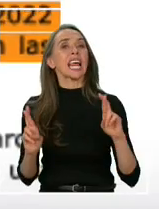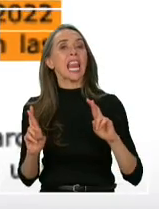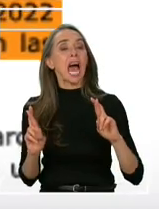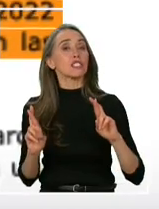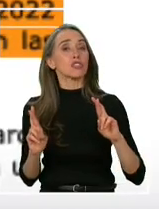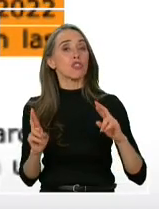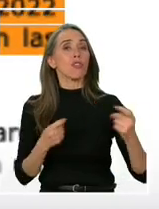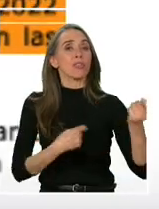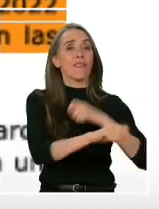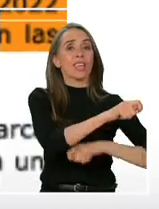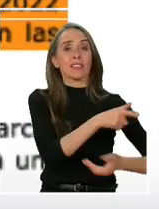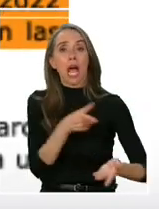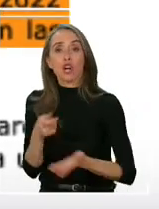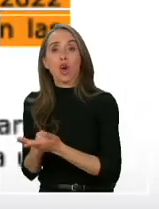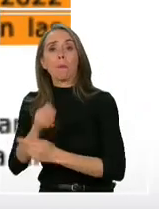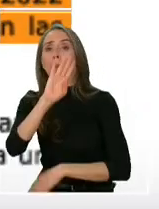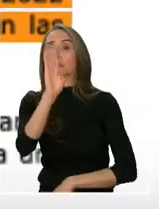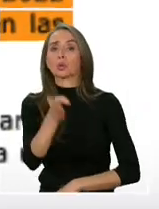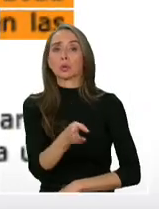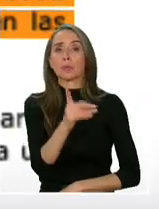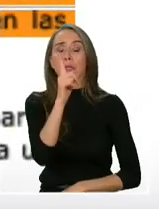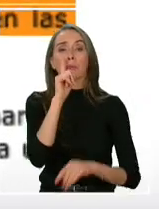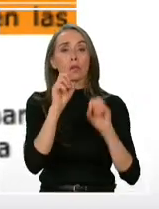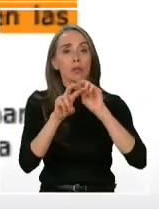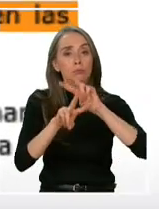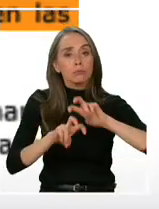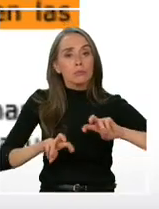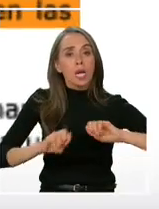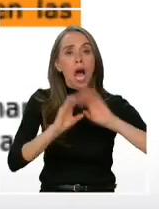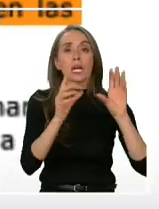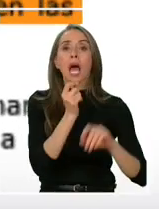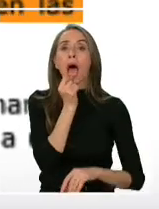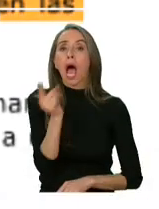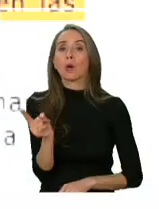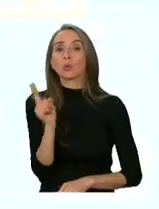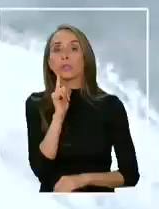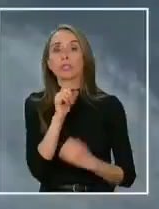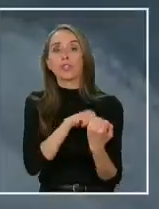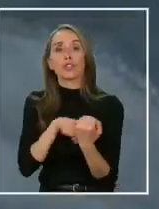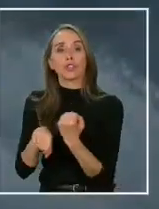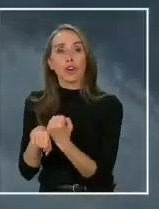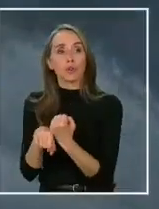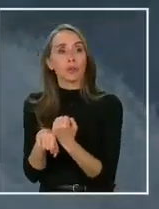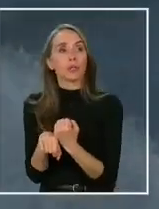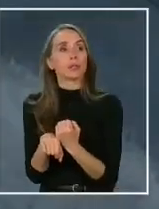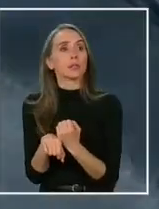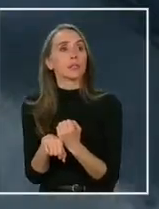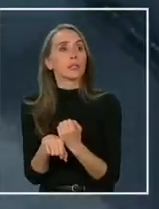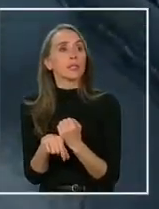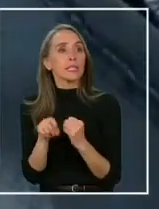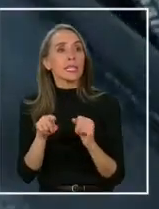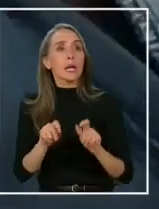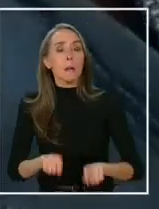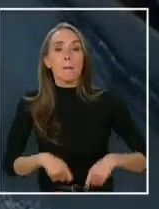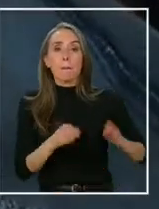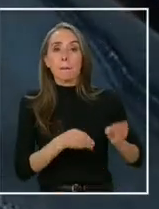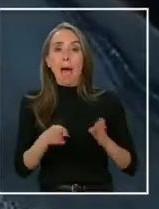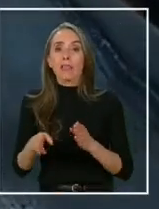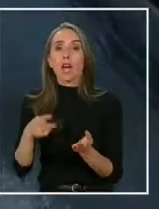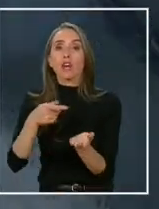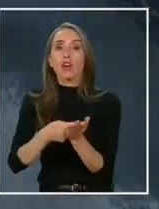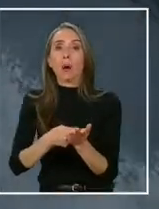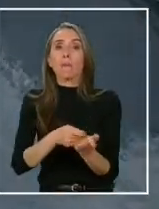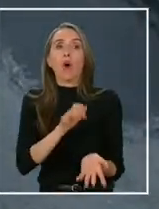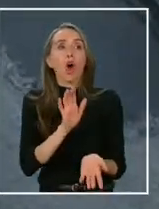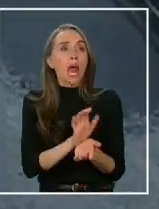encuentra suspendida hasta que no se aclaren las acusaciones existentes en su contra. Parte reverso del jeans comprados en La